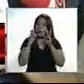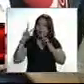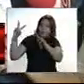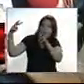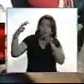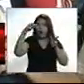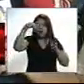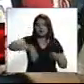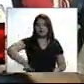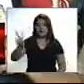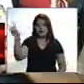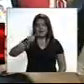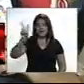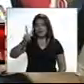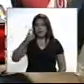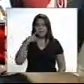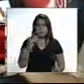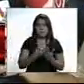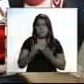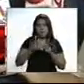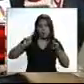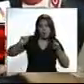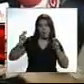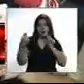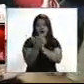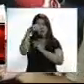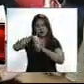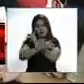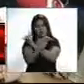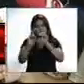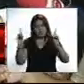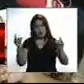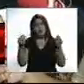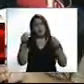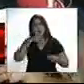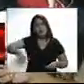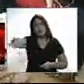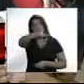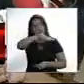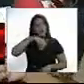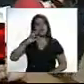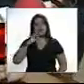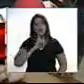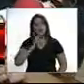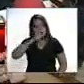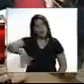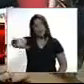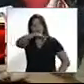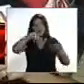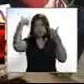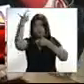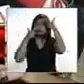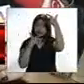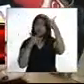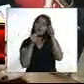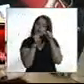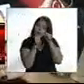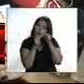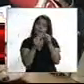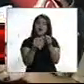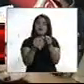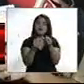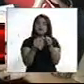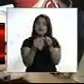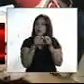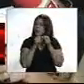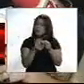Venezuela, verifique cómo se da un cambio en democracia y cómo el pueblo de Bolívar y el pueblo de Chávez sigue marcando